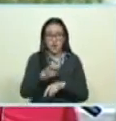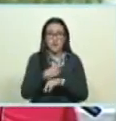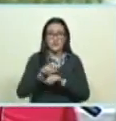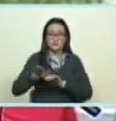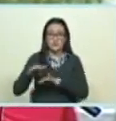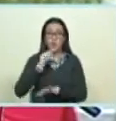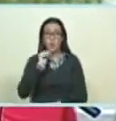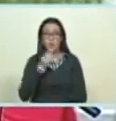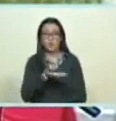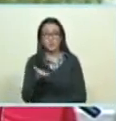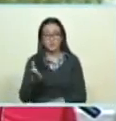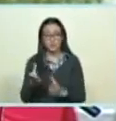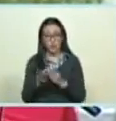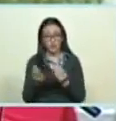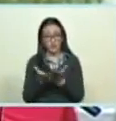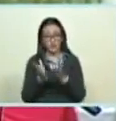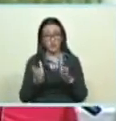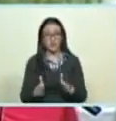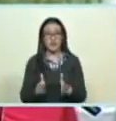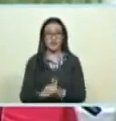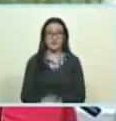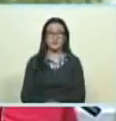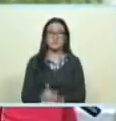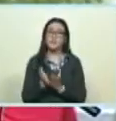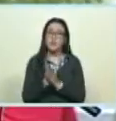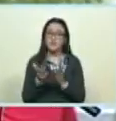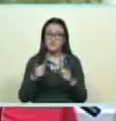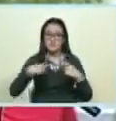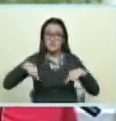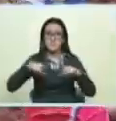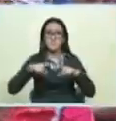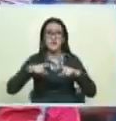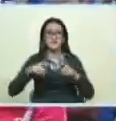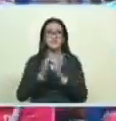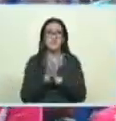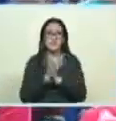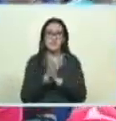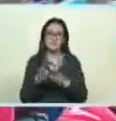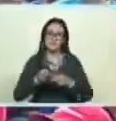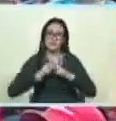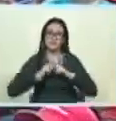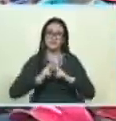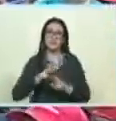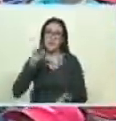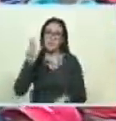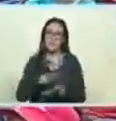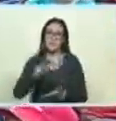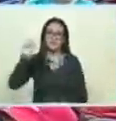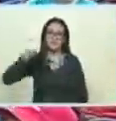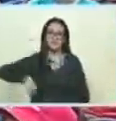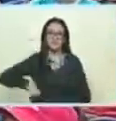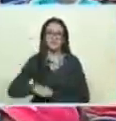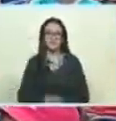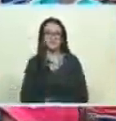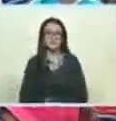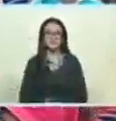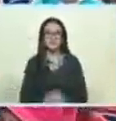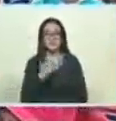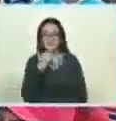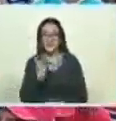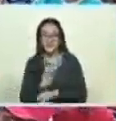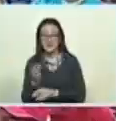favor de la juventud y los estudiantes, pero quiero tener la mesa. ¿Ustedes me lo permiten? Aprobado, pues. Ahí viene la